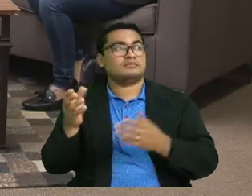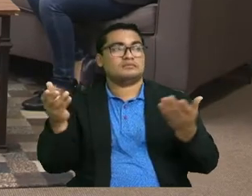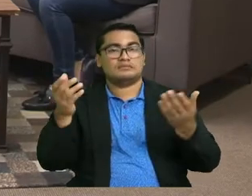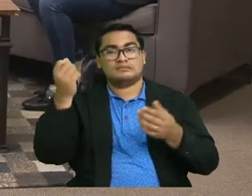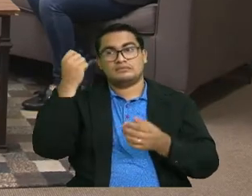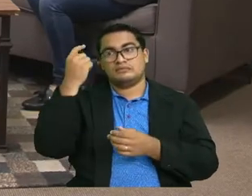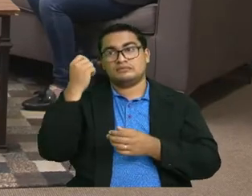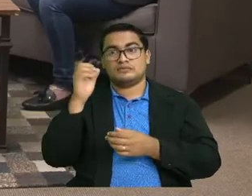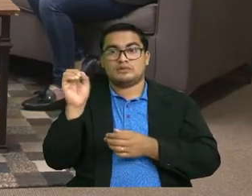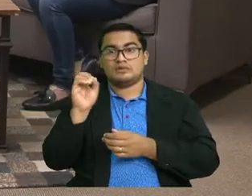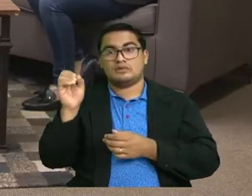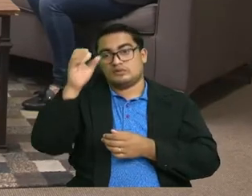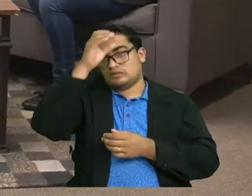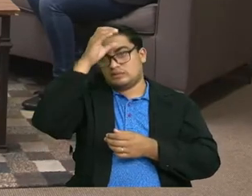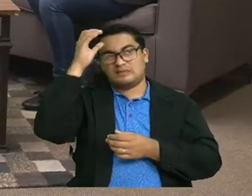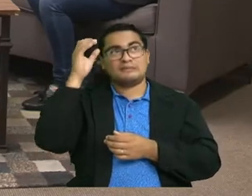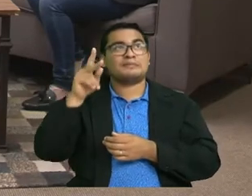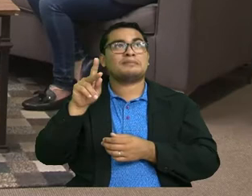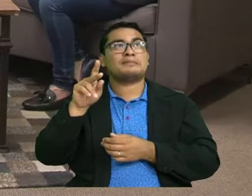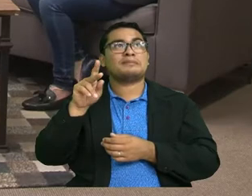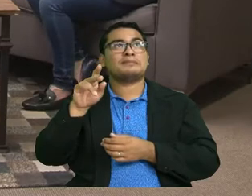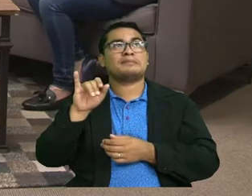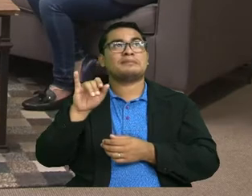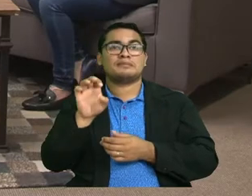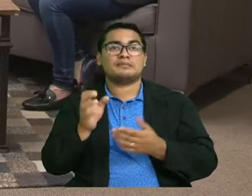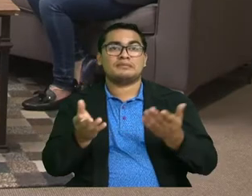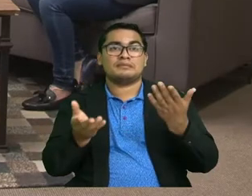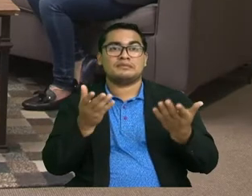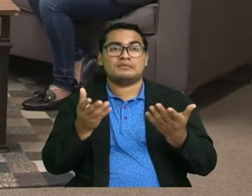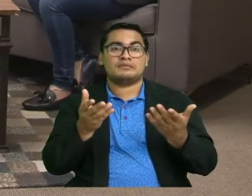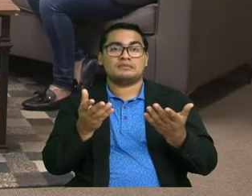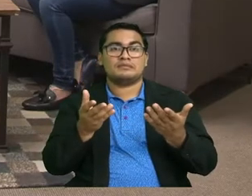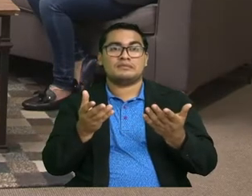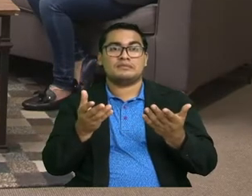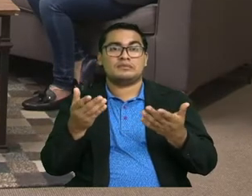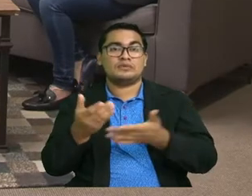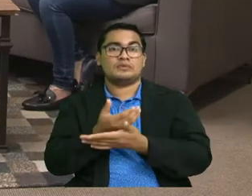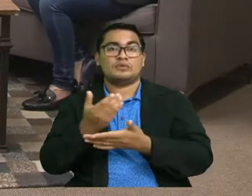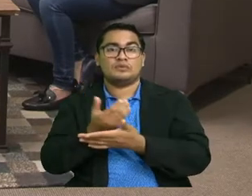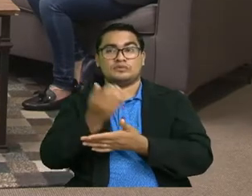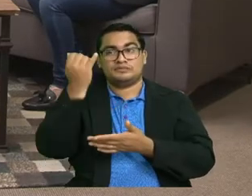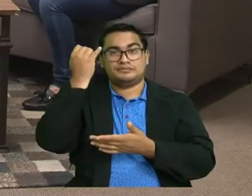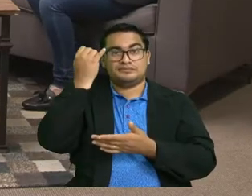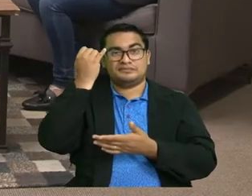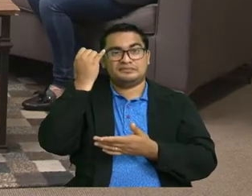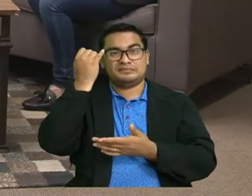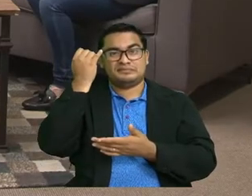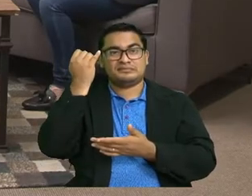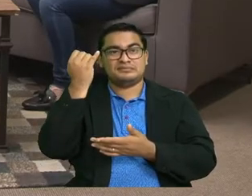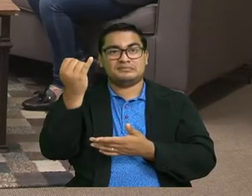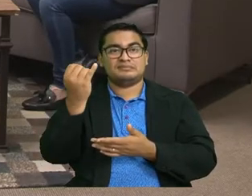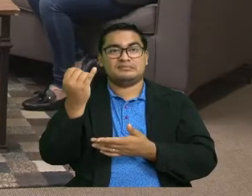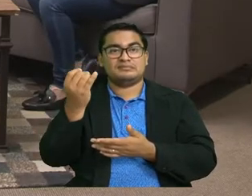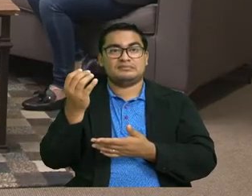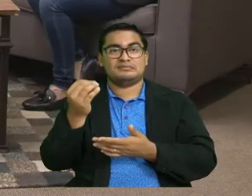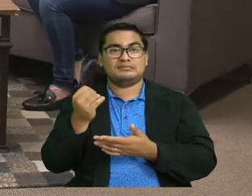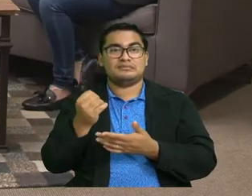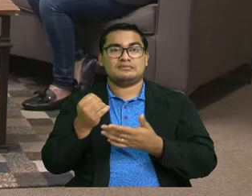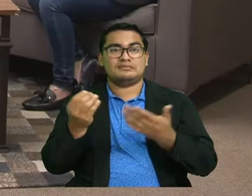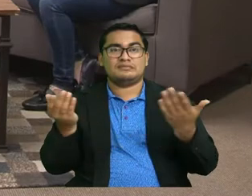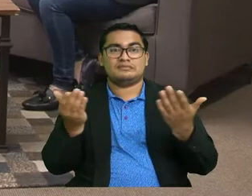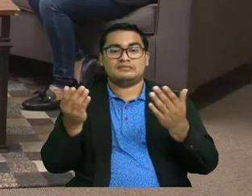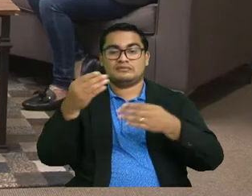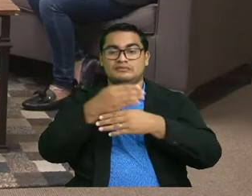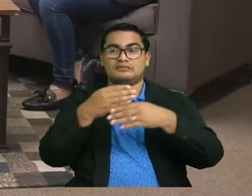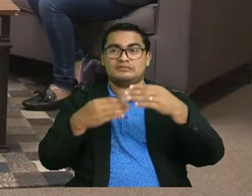creemos que o la pyme tiene que hacer algo jalado de los pelos y que la innovación o el emprendimiento tiene que ser algo para construir una nave